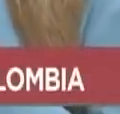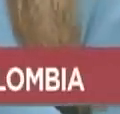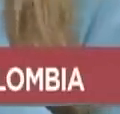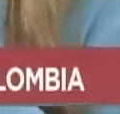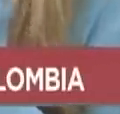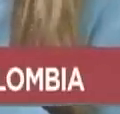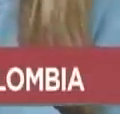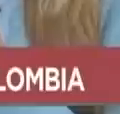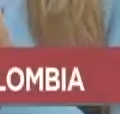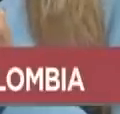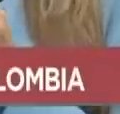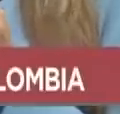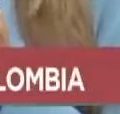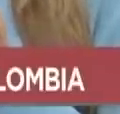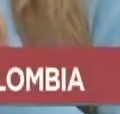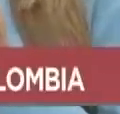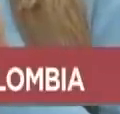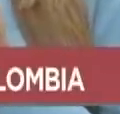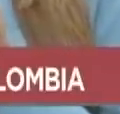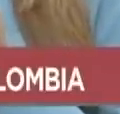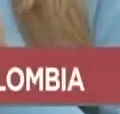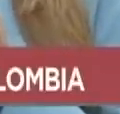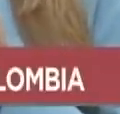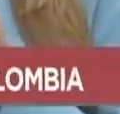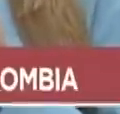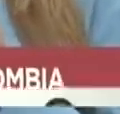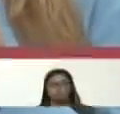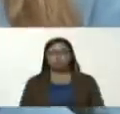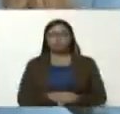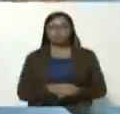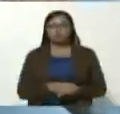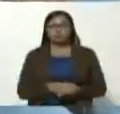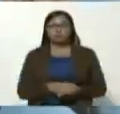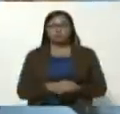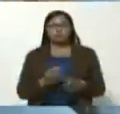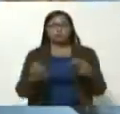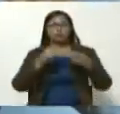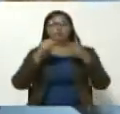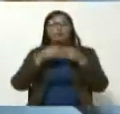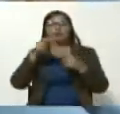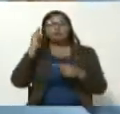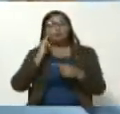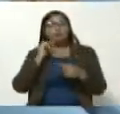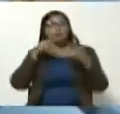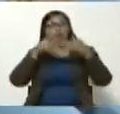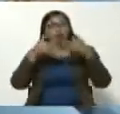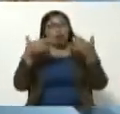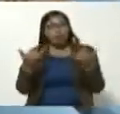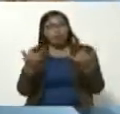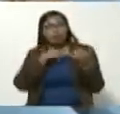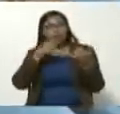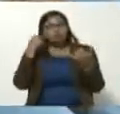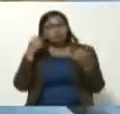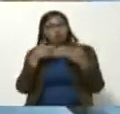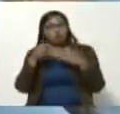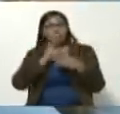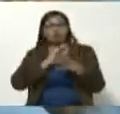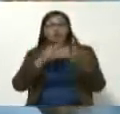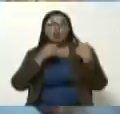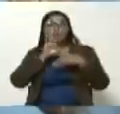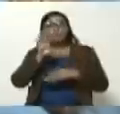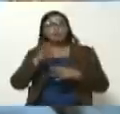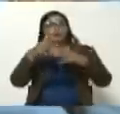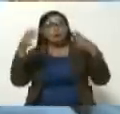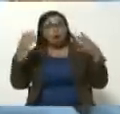banderitas, banderas hermanas, nos decían, banderas hermanas además en Simón Bolívar, en el padre de la patria, el soñador de la patria grande,